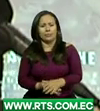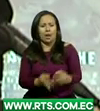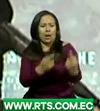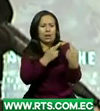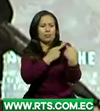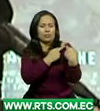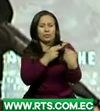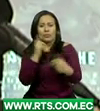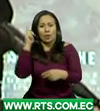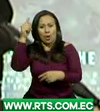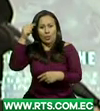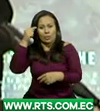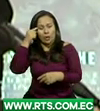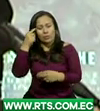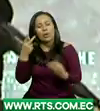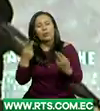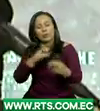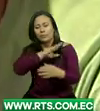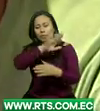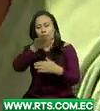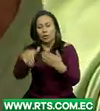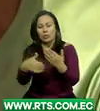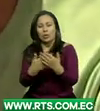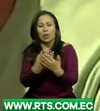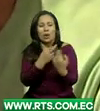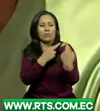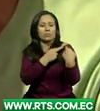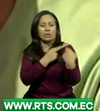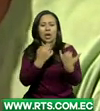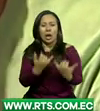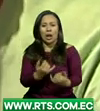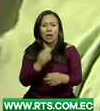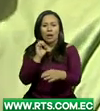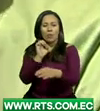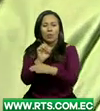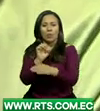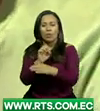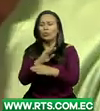responsabilidad del Estado, son responsabilidad de todos. Una gran producción ecuatoriana de la que estaremos todos muy